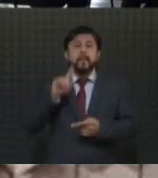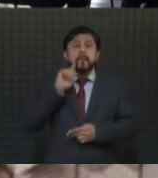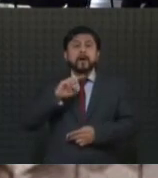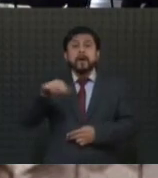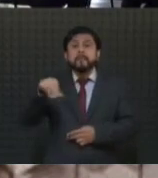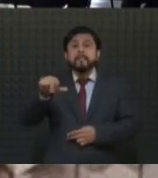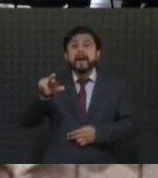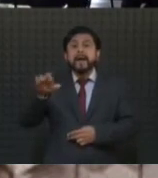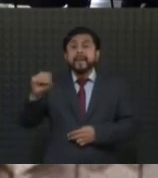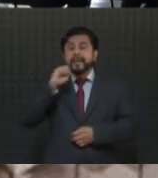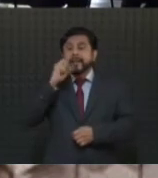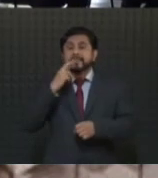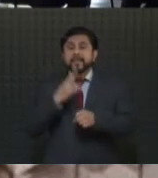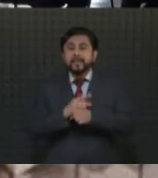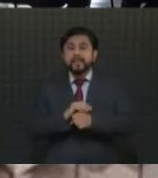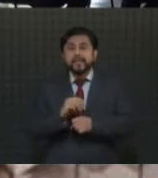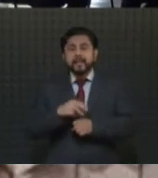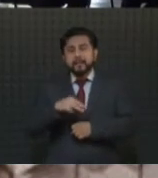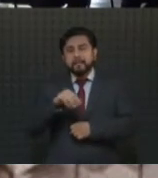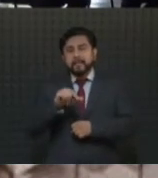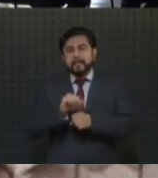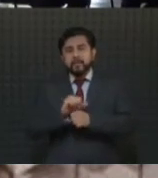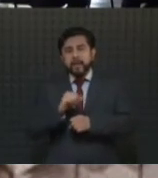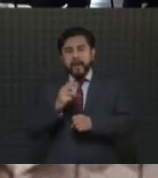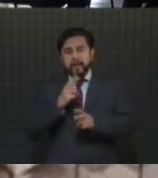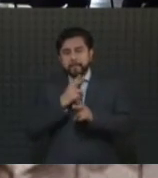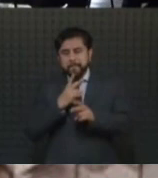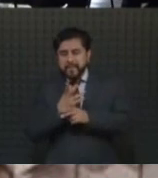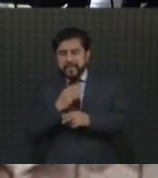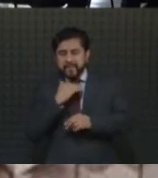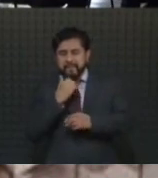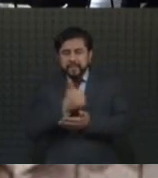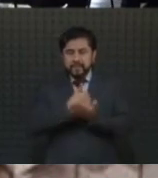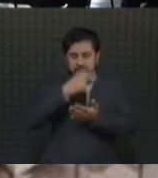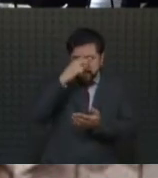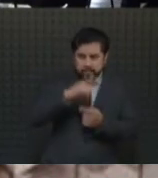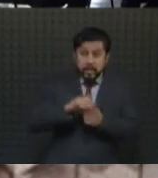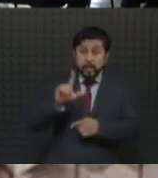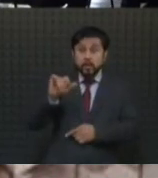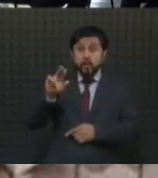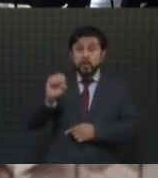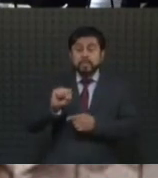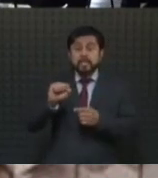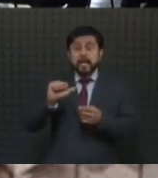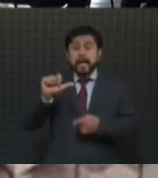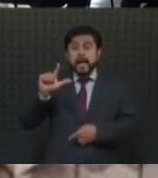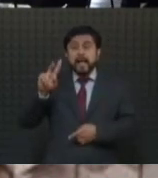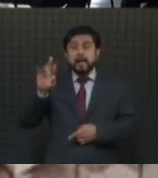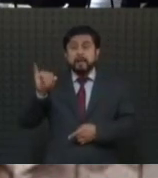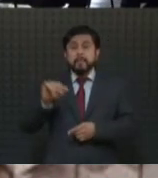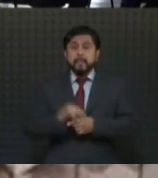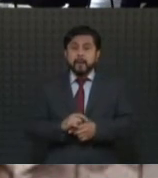Ambiente, a Reyes, que es el director de la planta de asfalto, y a Luis Álvarez y Casa,